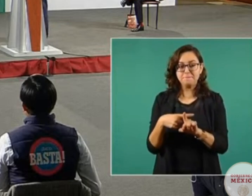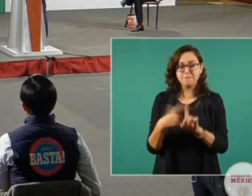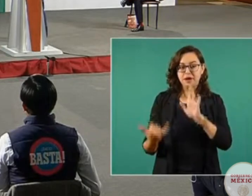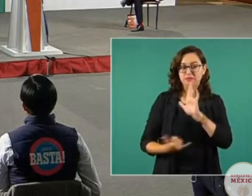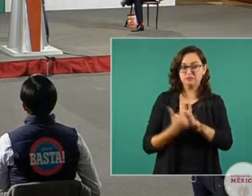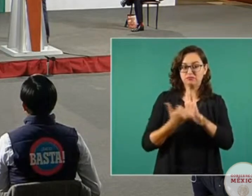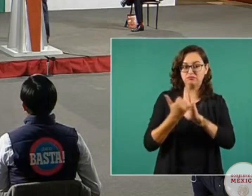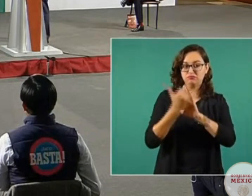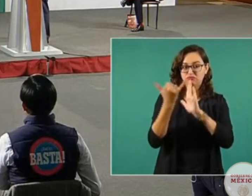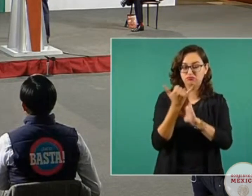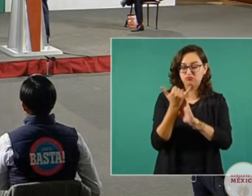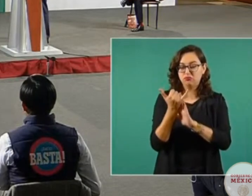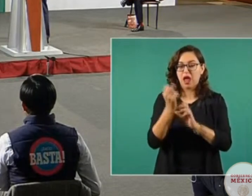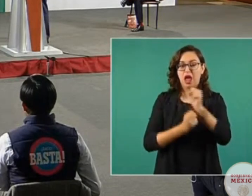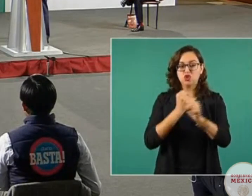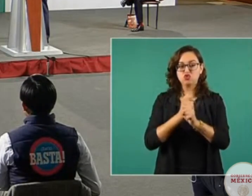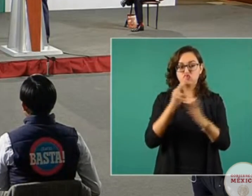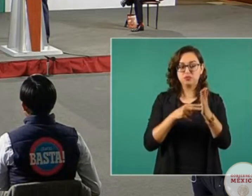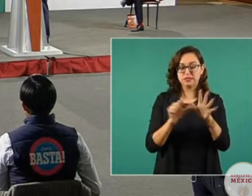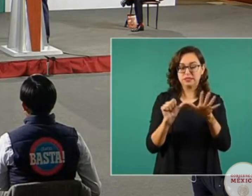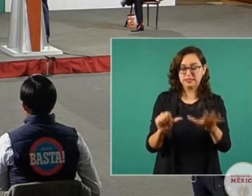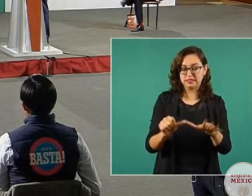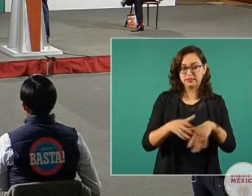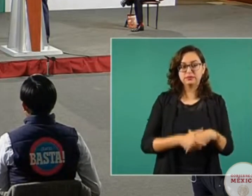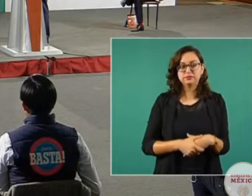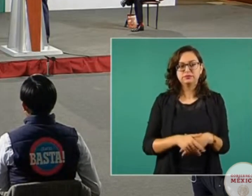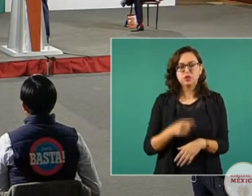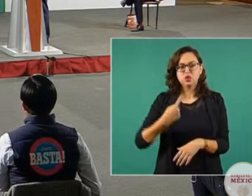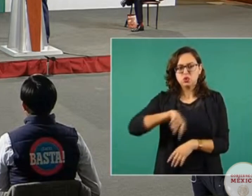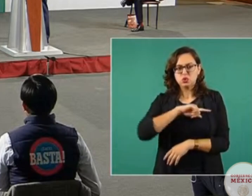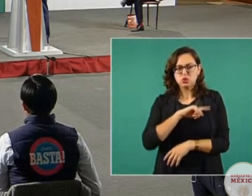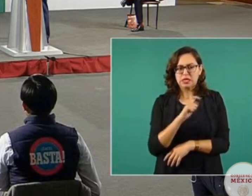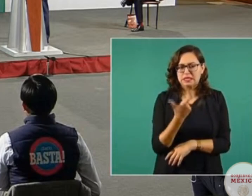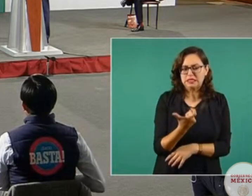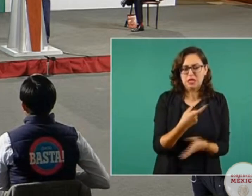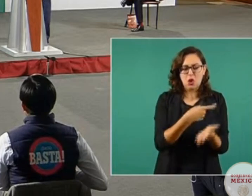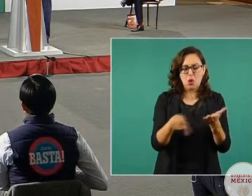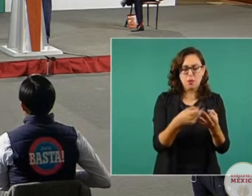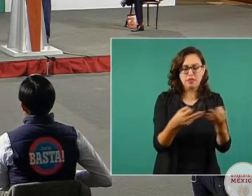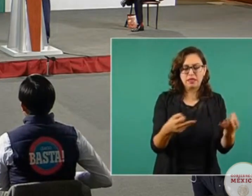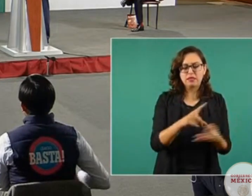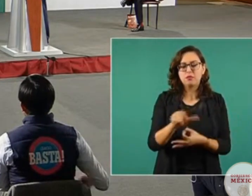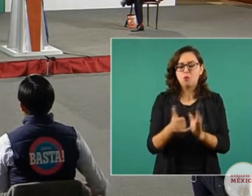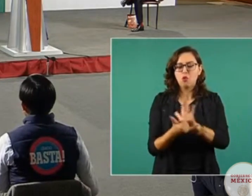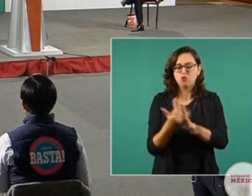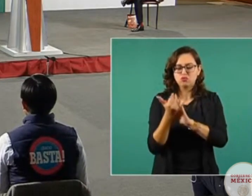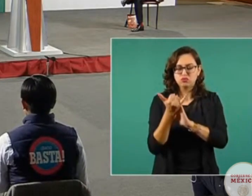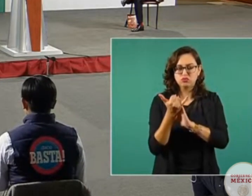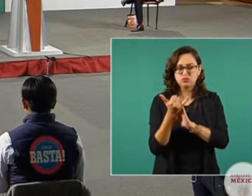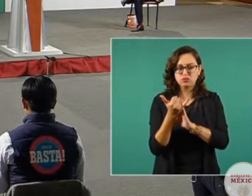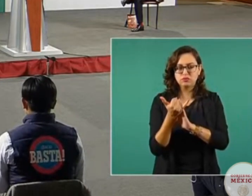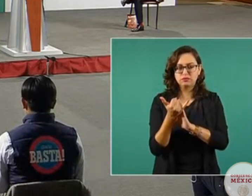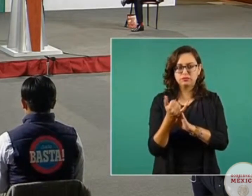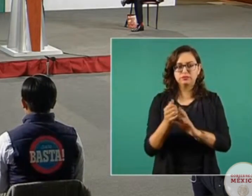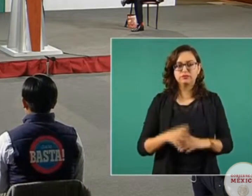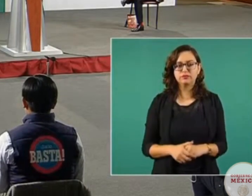la construcción terminada en 2016. Ahora, ¿de dónde obtuvimos el dinero para comprar el terreno y para poder construir la nave industrial?